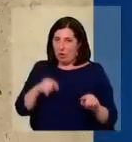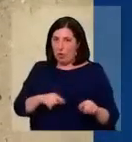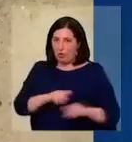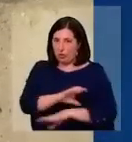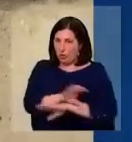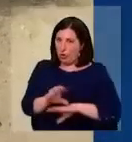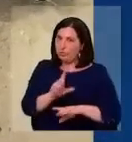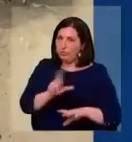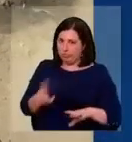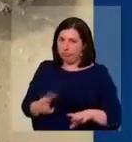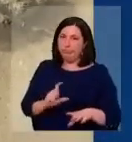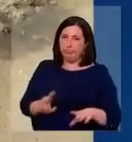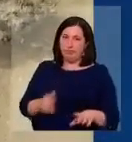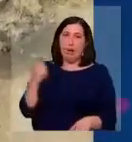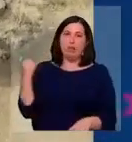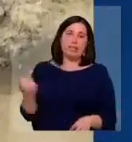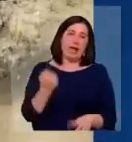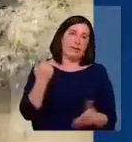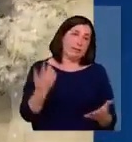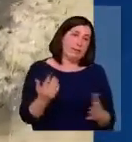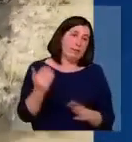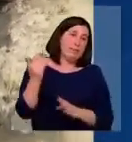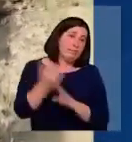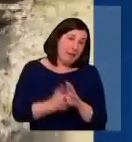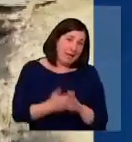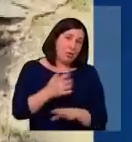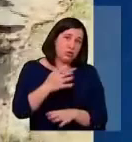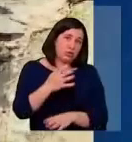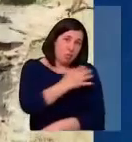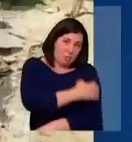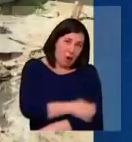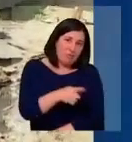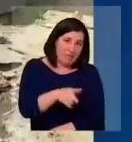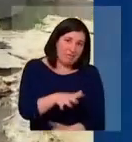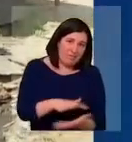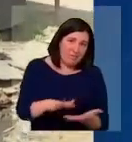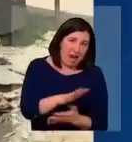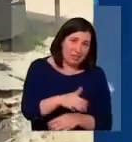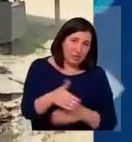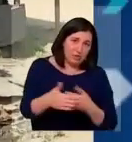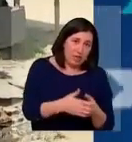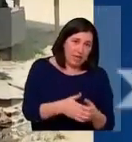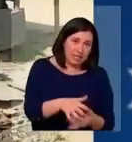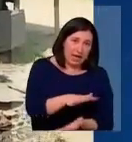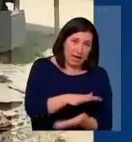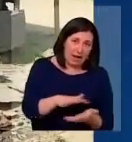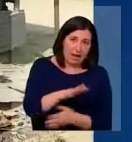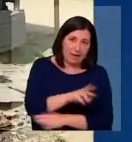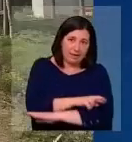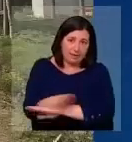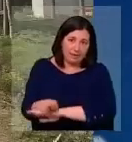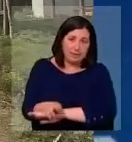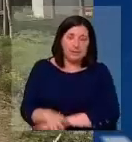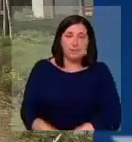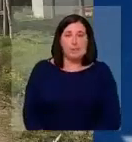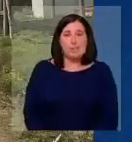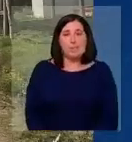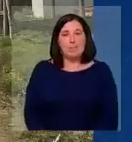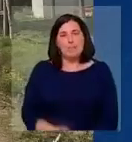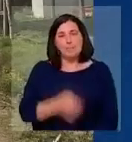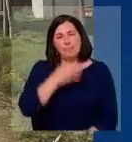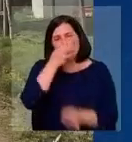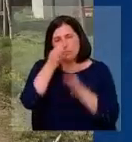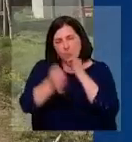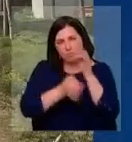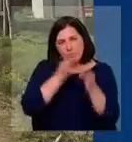importantes, menor pobreza en los barrios que están sobre la costa, ¿no? Para explicarle a la ciudadanía que quizás pueda haber una confusión entre lo que se